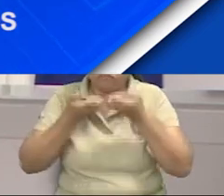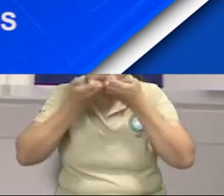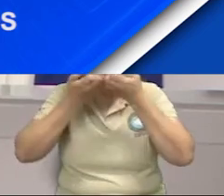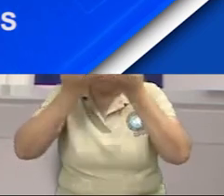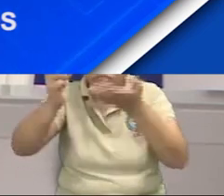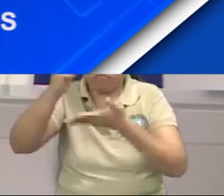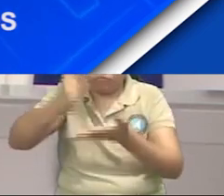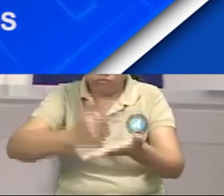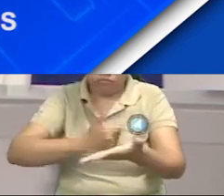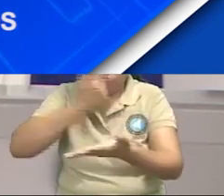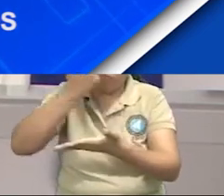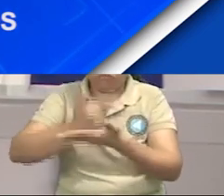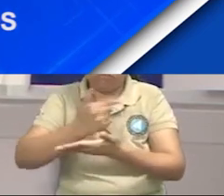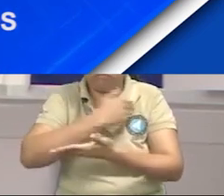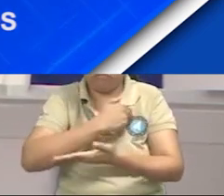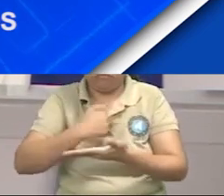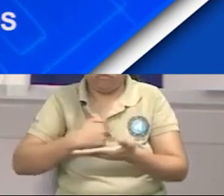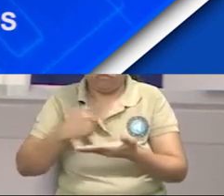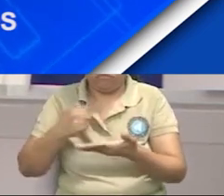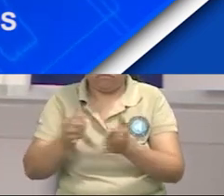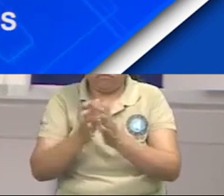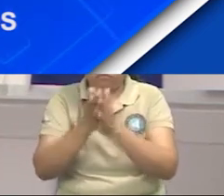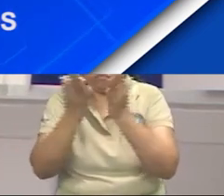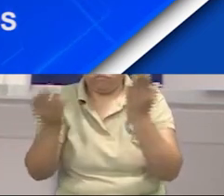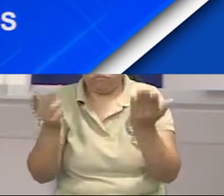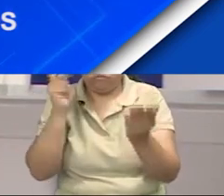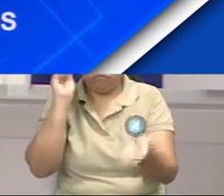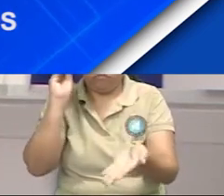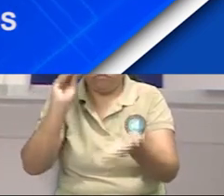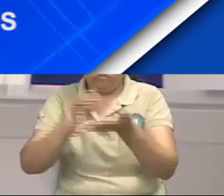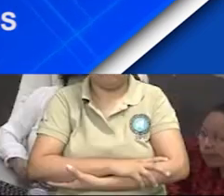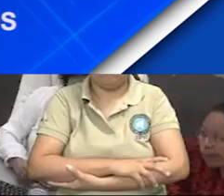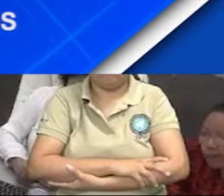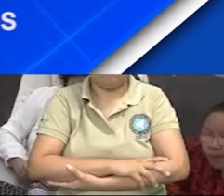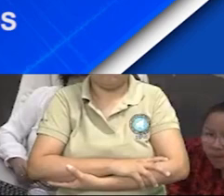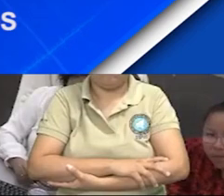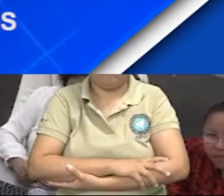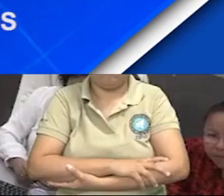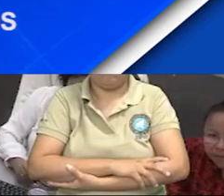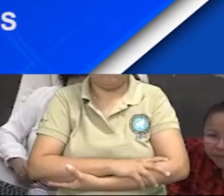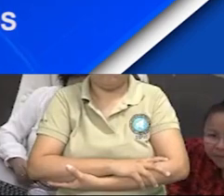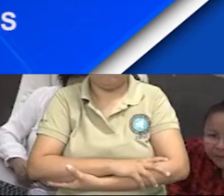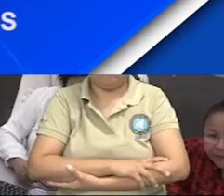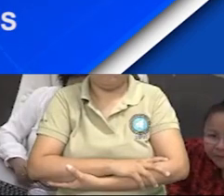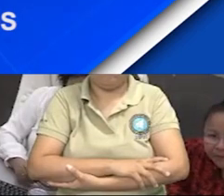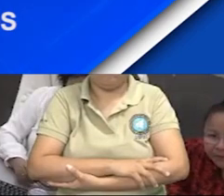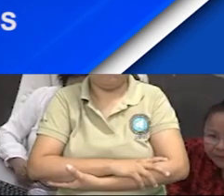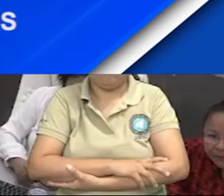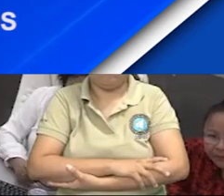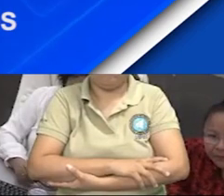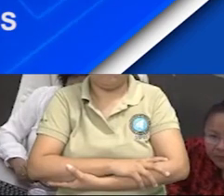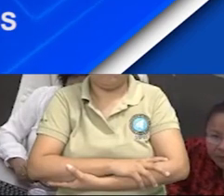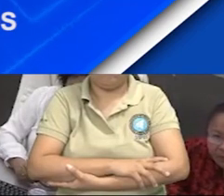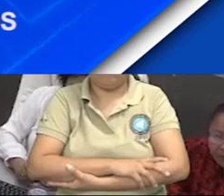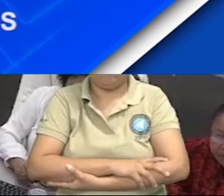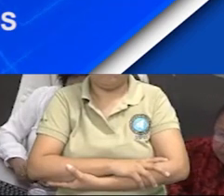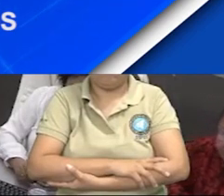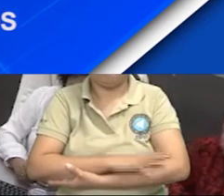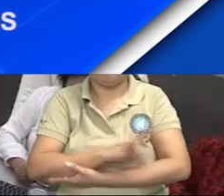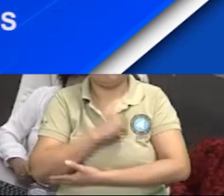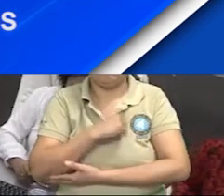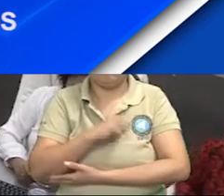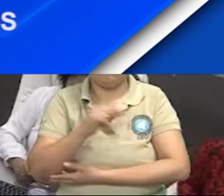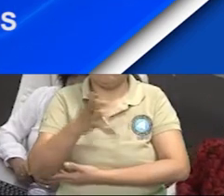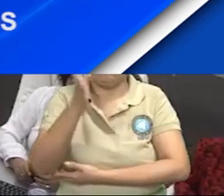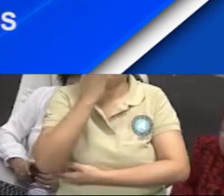publicará en la gaceta Diario Oficial estas propuestas deben presentarse en un período de